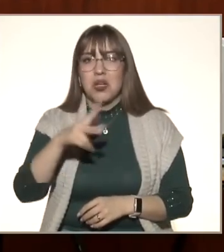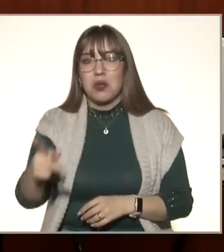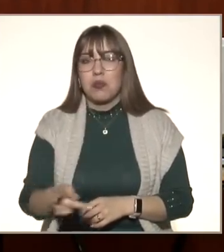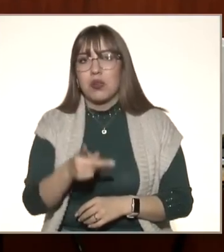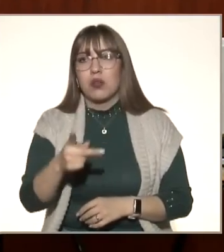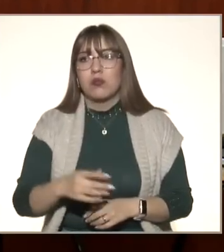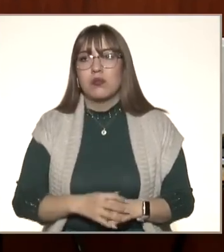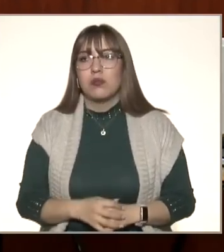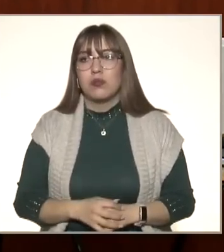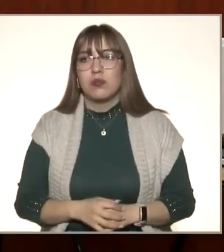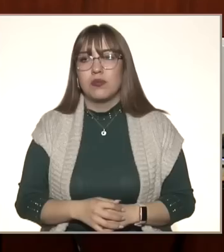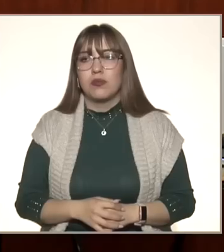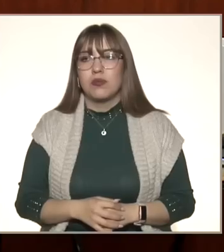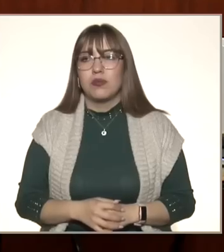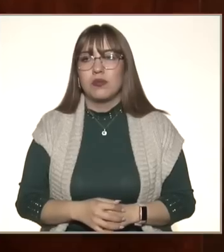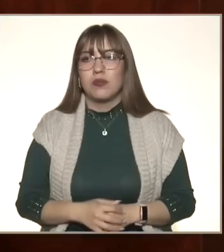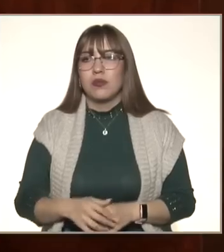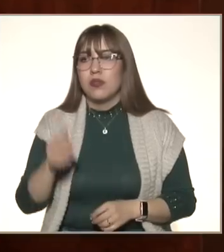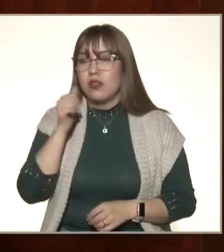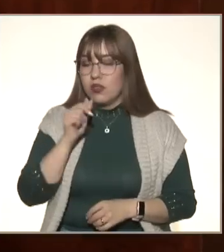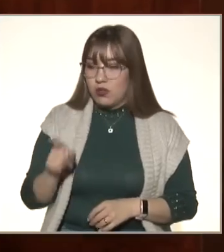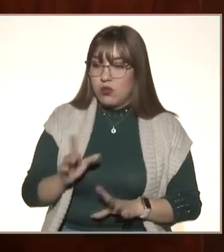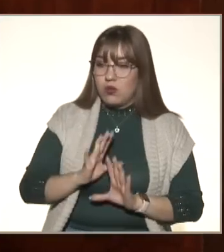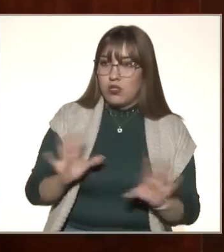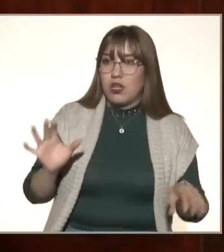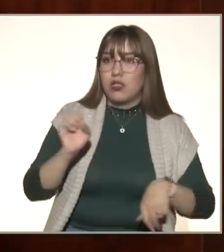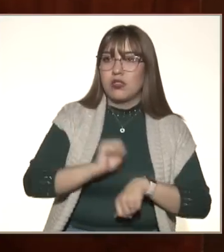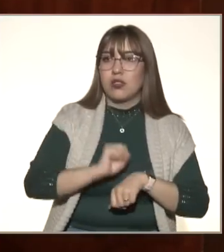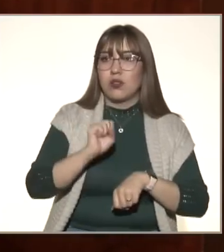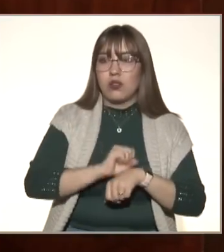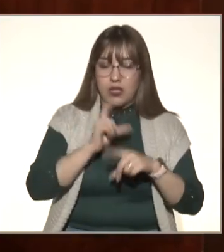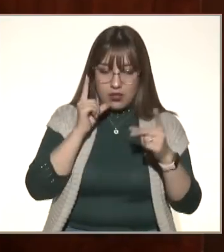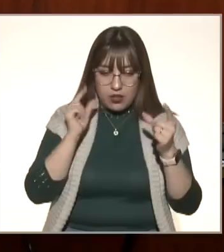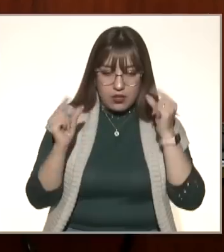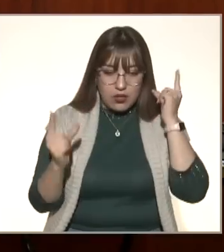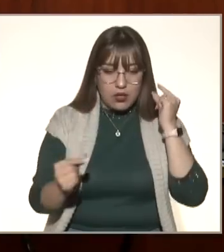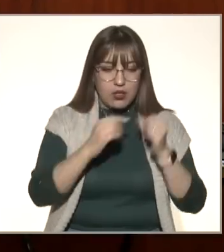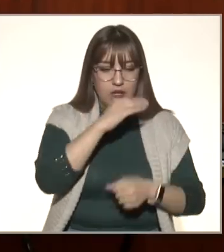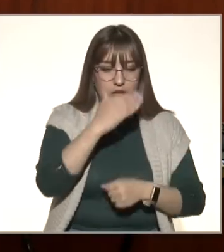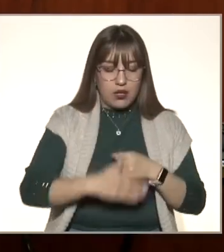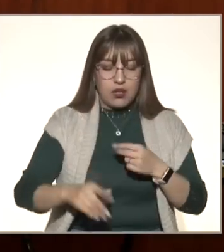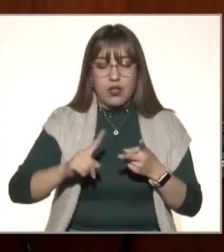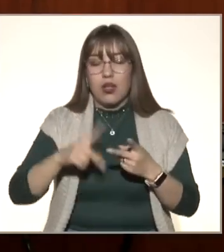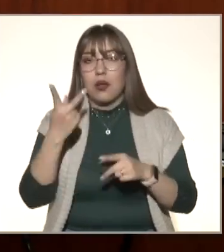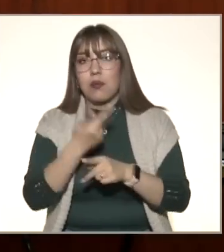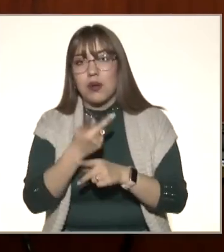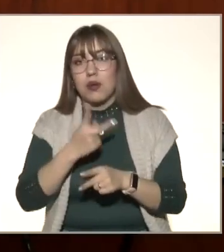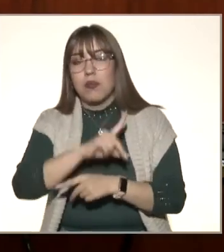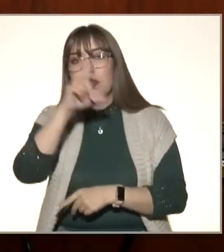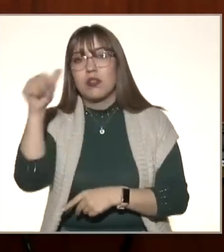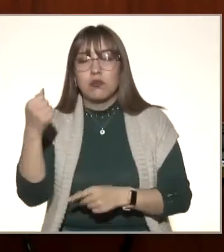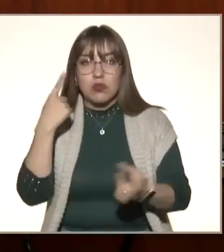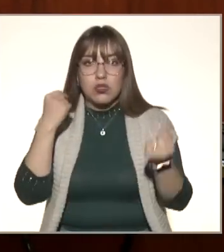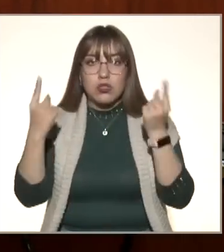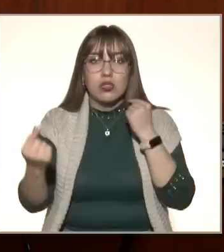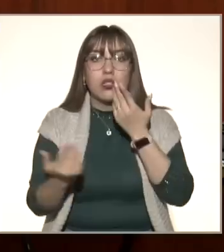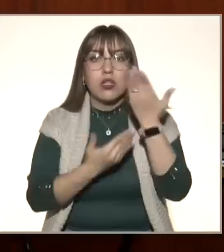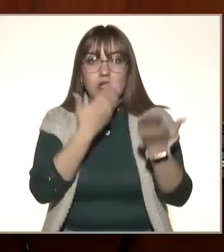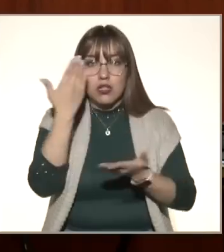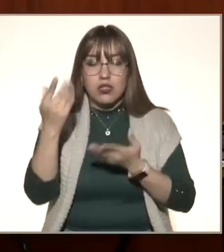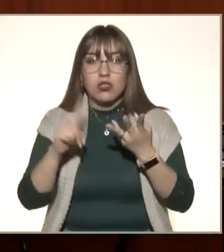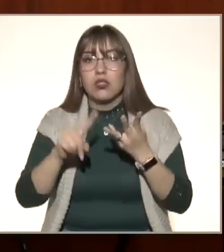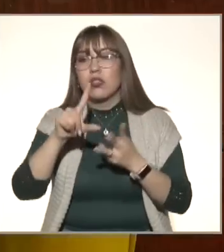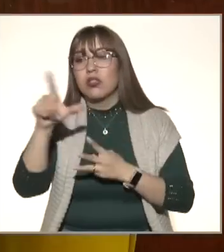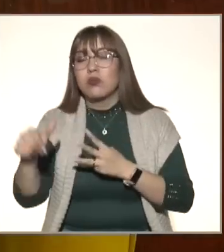esto, ¿qué sigue? ¿No? Terminaste la secundaria, sigue la prepa. Después de la prepa, ¿qué vas a estudiar? Y después, ¿dónde vas a